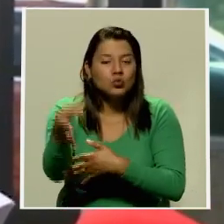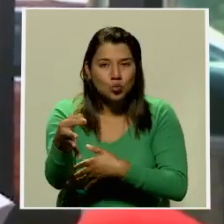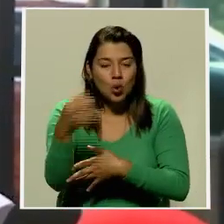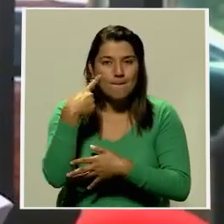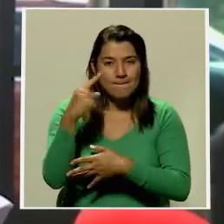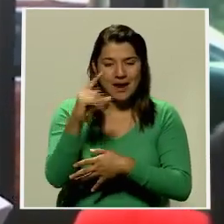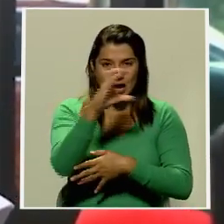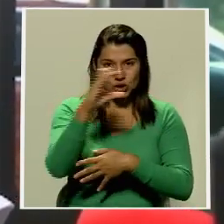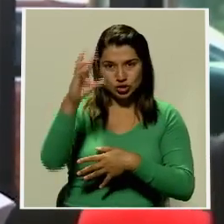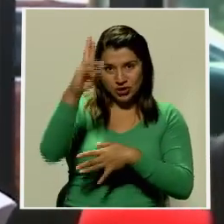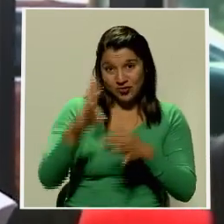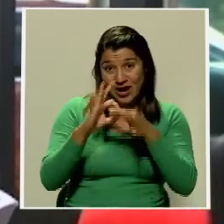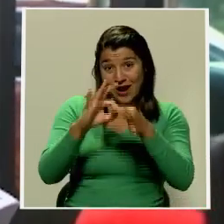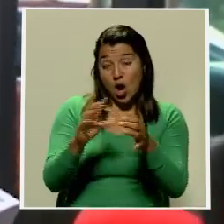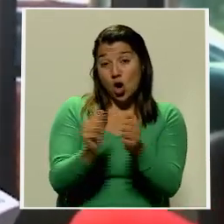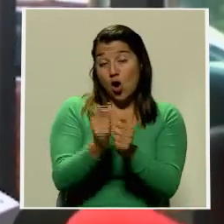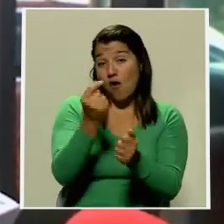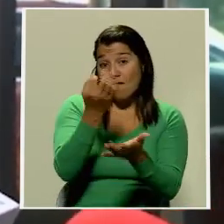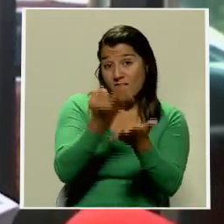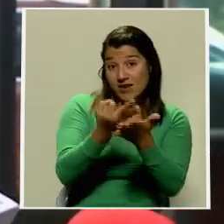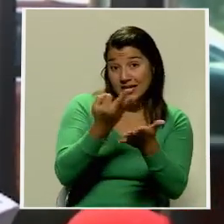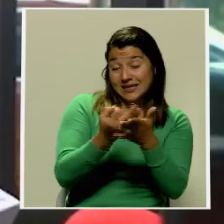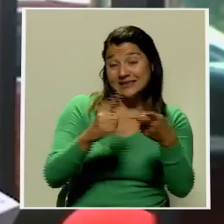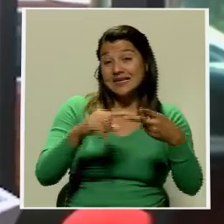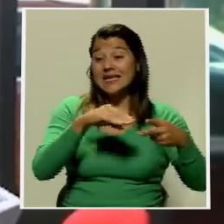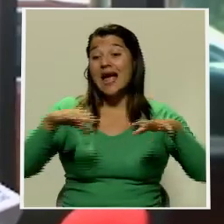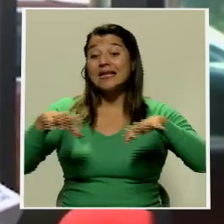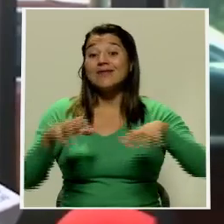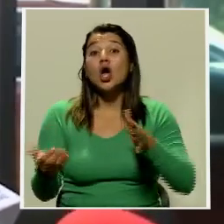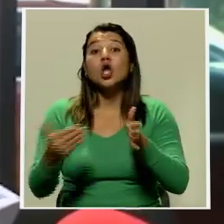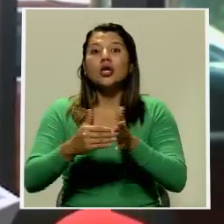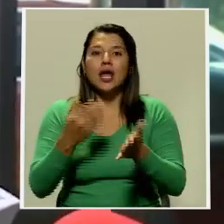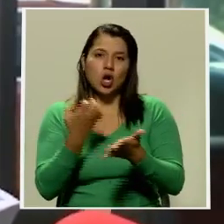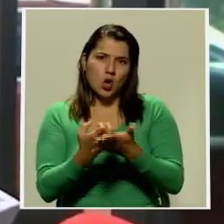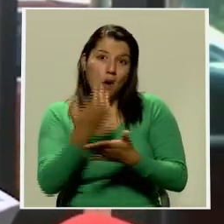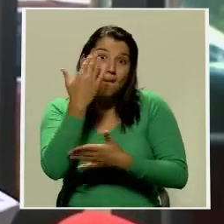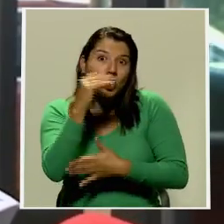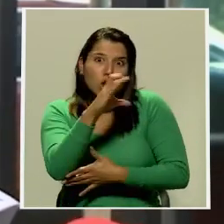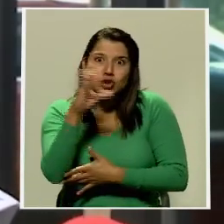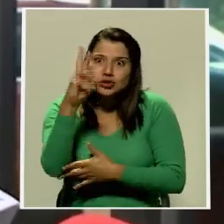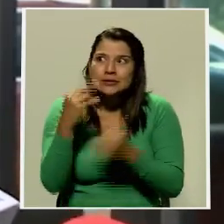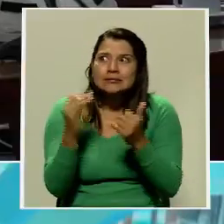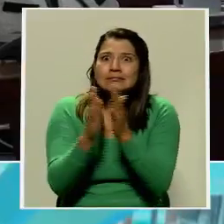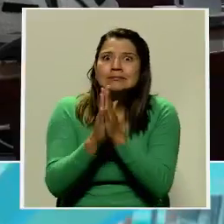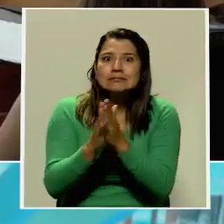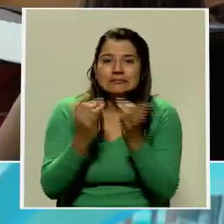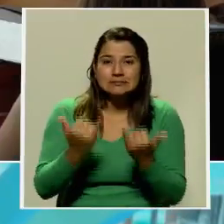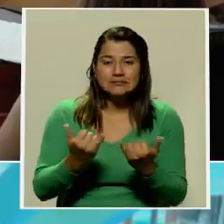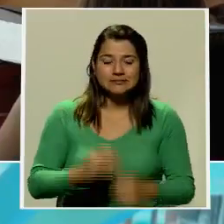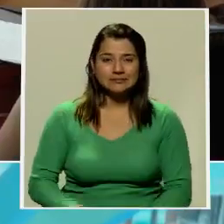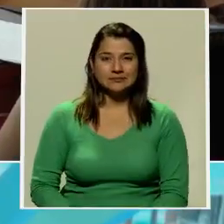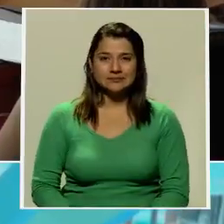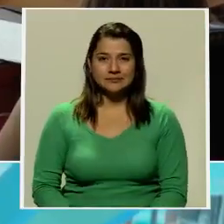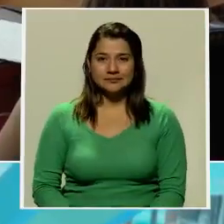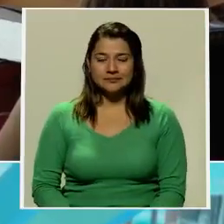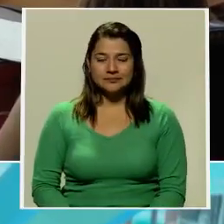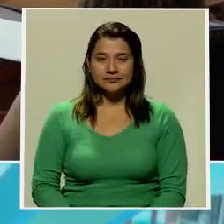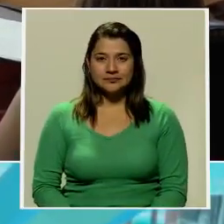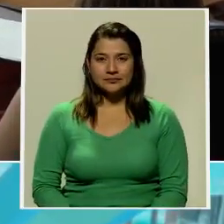sostenibilidad fiscal y el tema de una reactivación económica que el país está pidiendo a gritos.